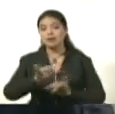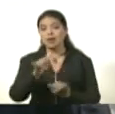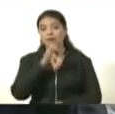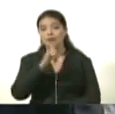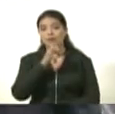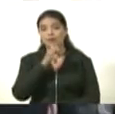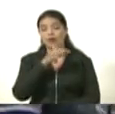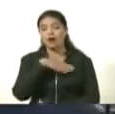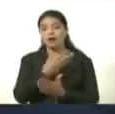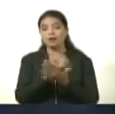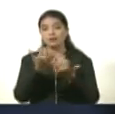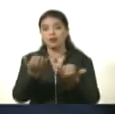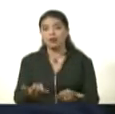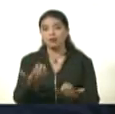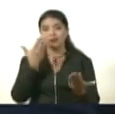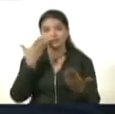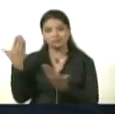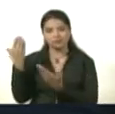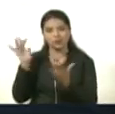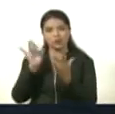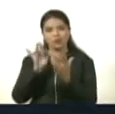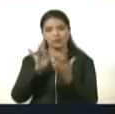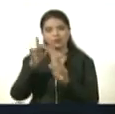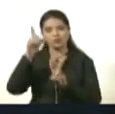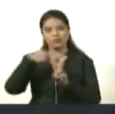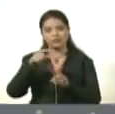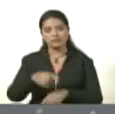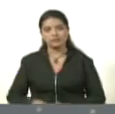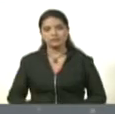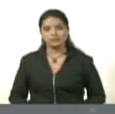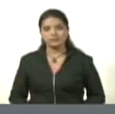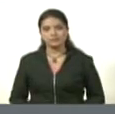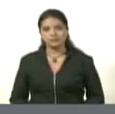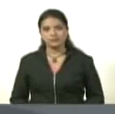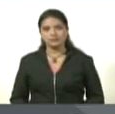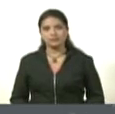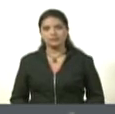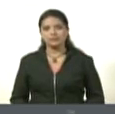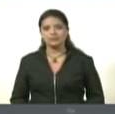nosotros tenemos y devolvemos el contacto informativo a los estudios. Adelante.